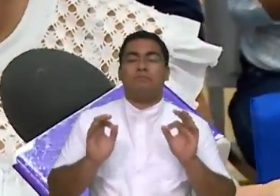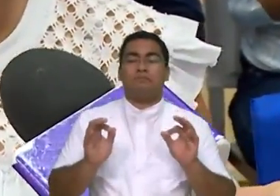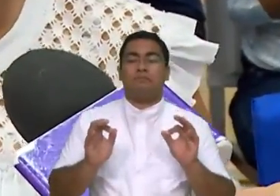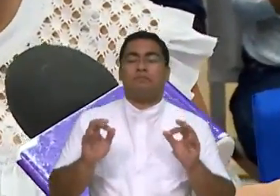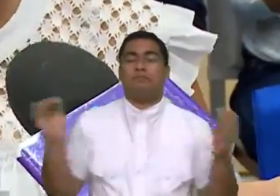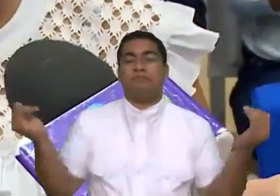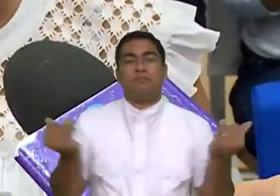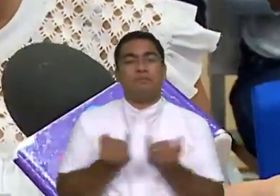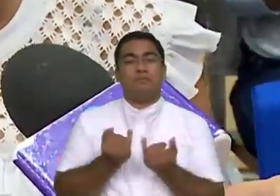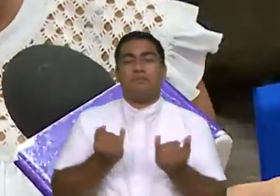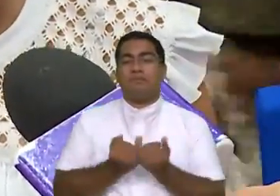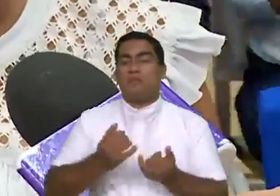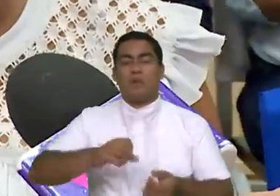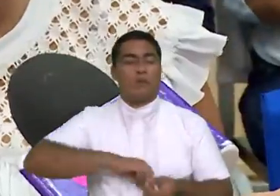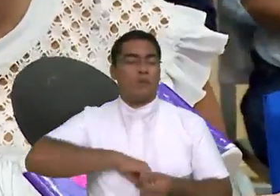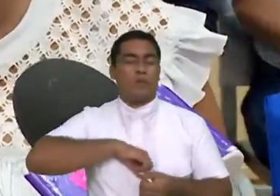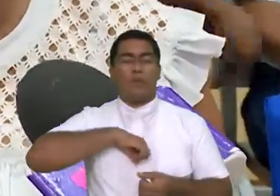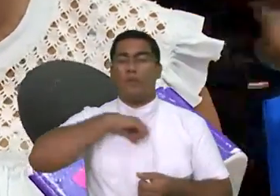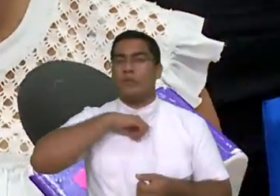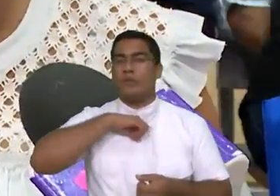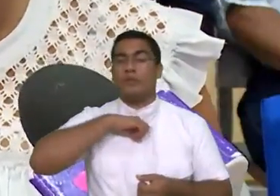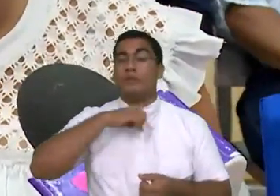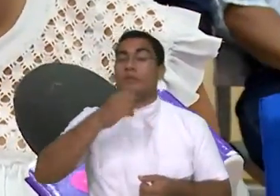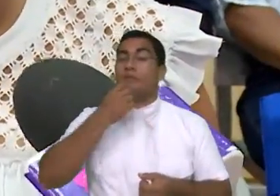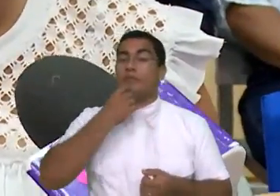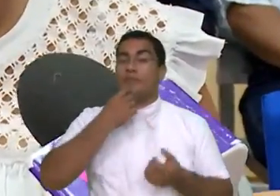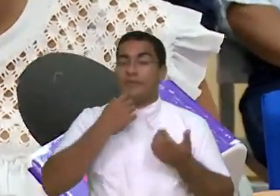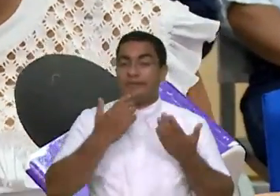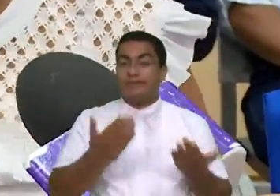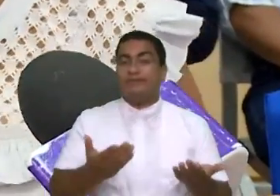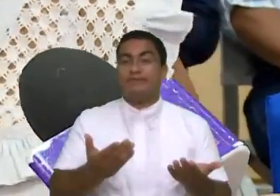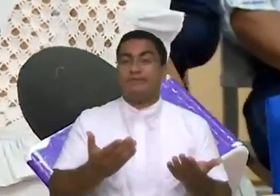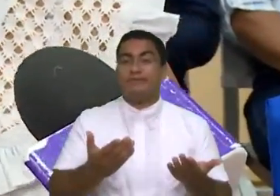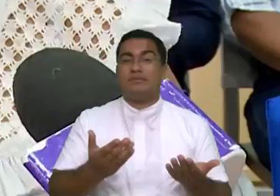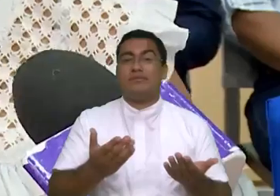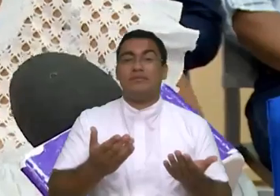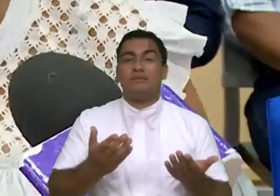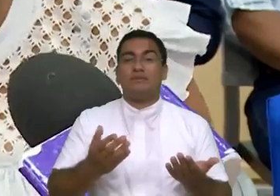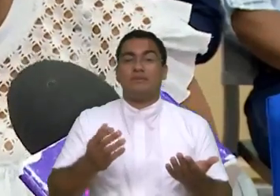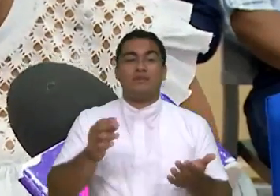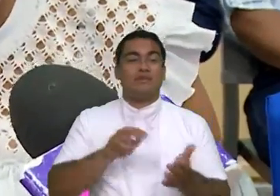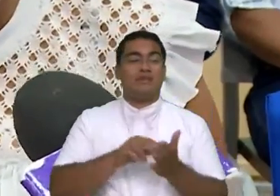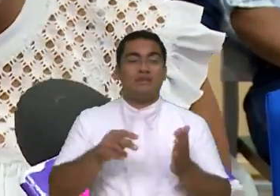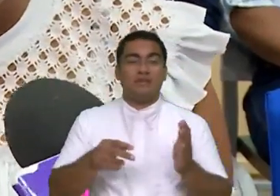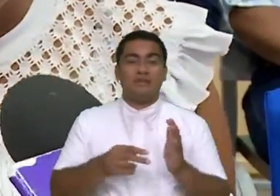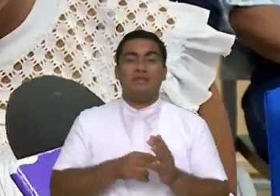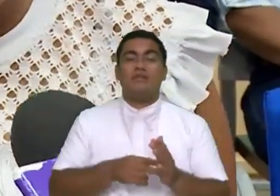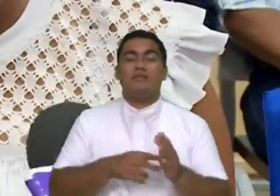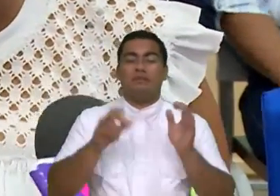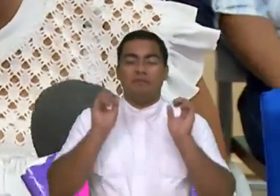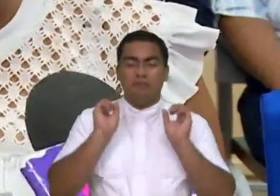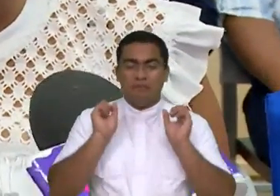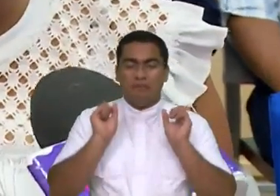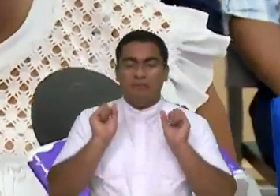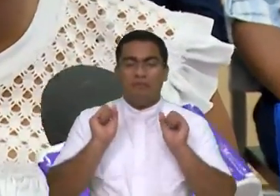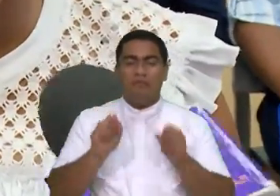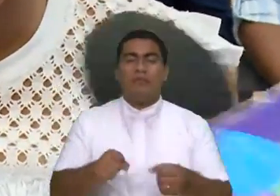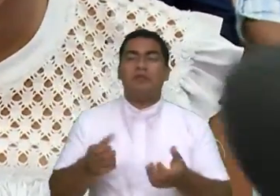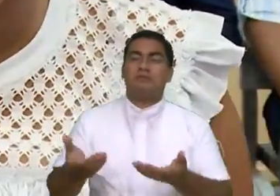Además, estoy muy orgullosa porque fue una oportunidad y un paso que se me